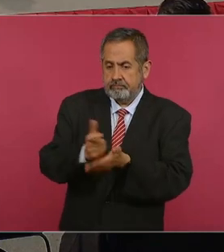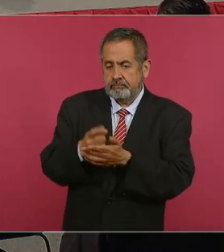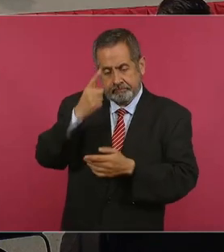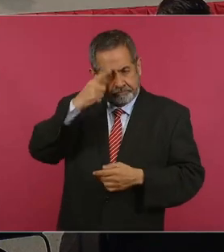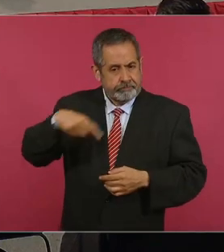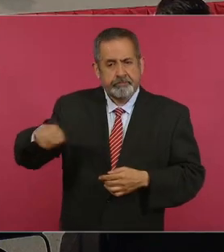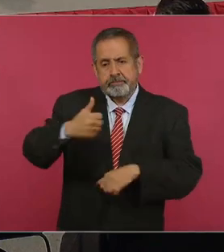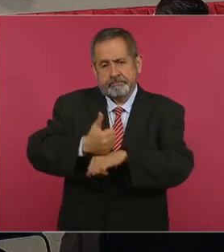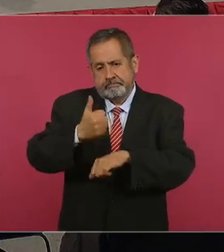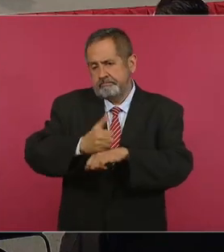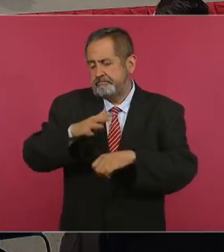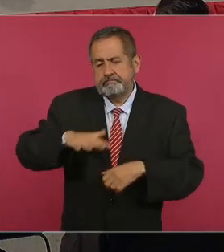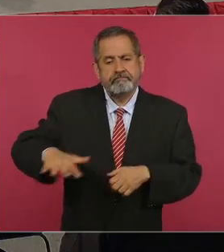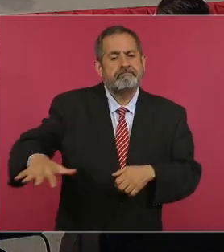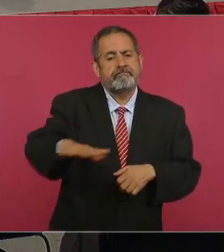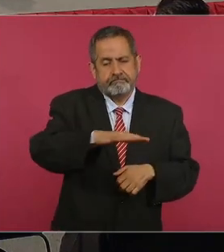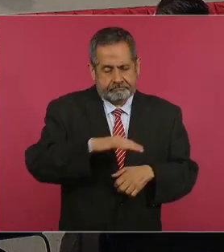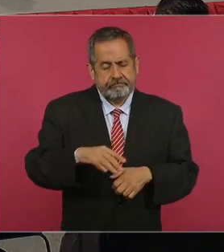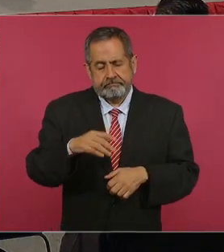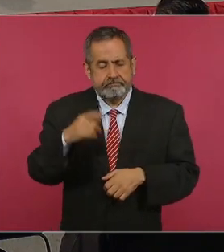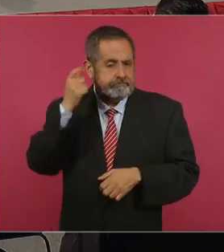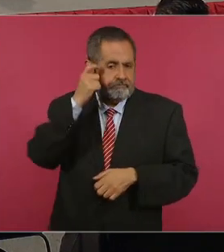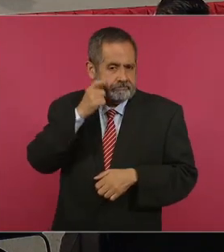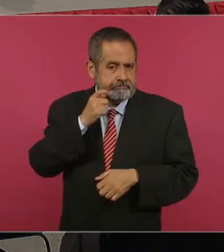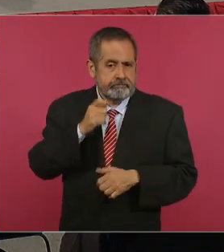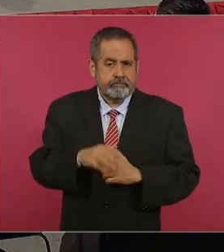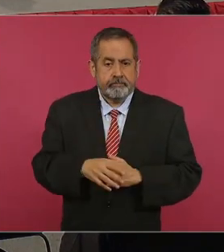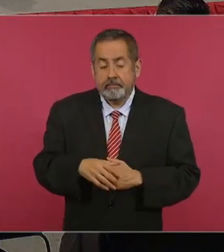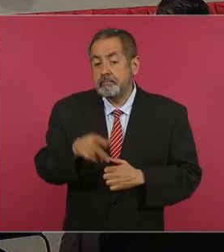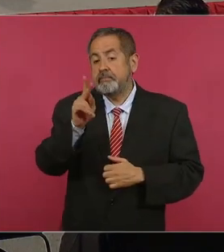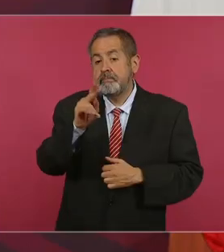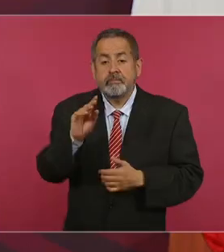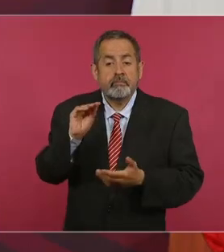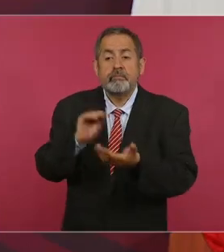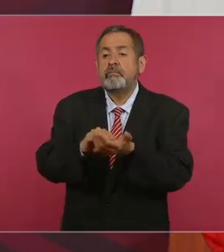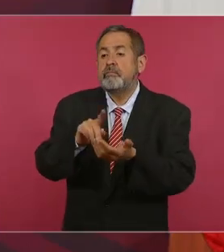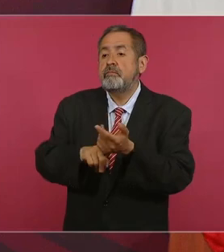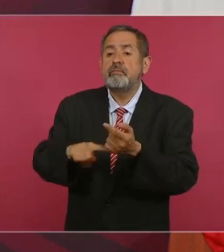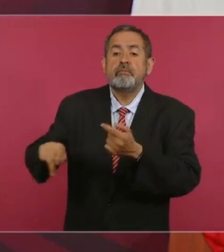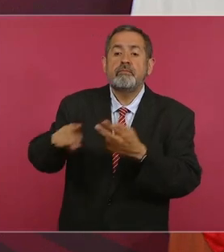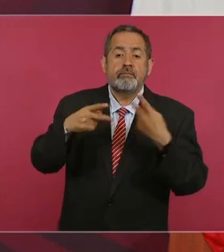vamos a dejar al 100% en las zonas pobres